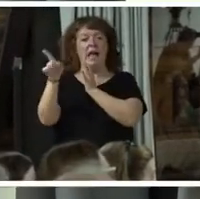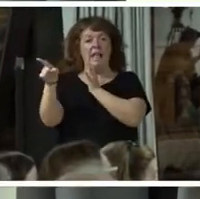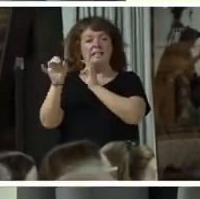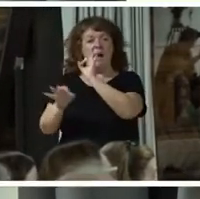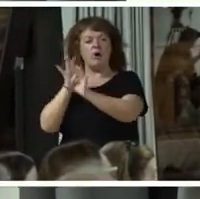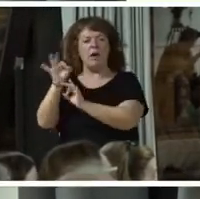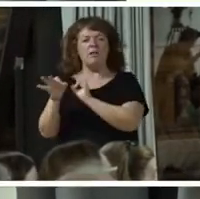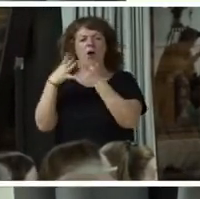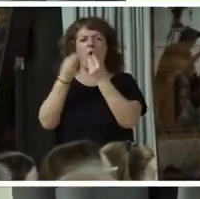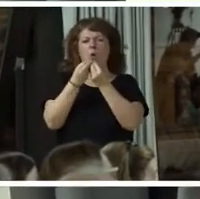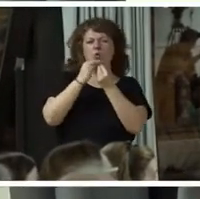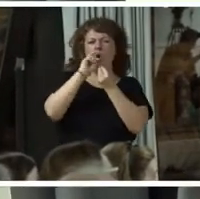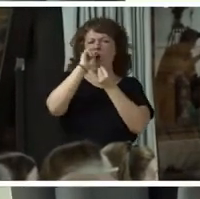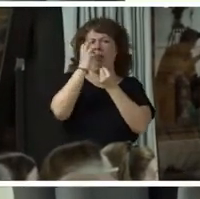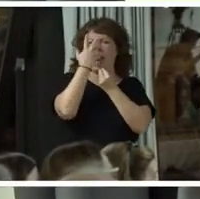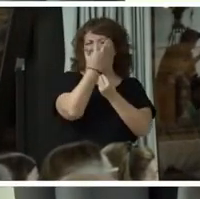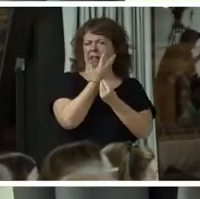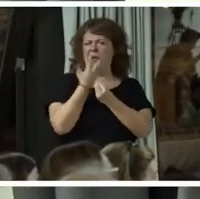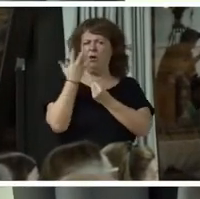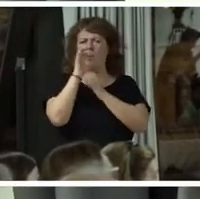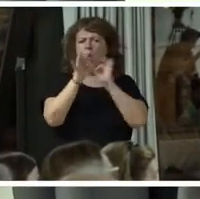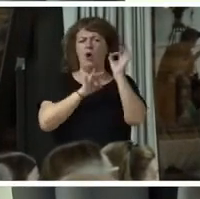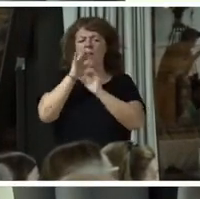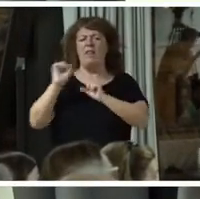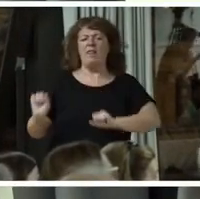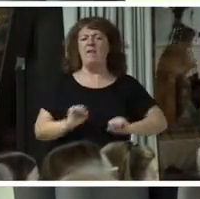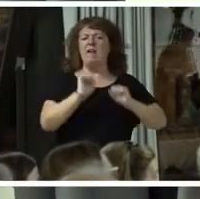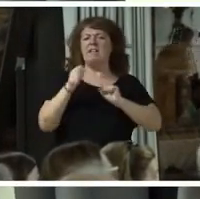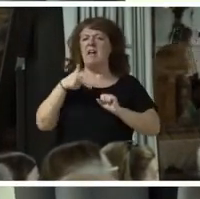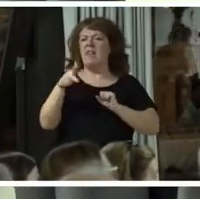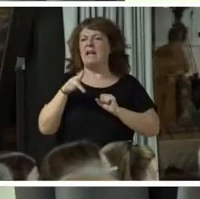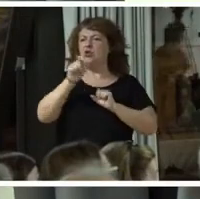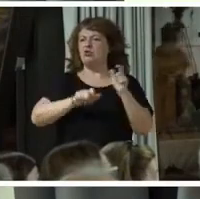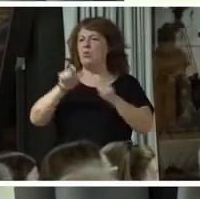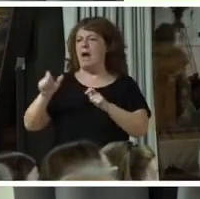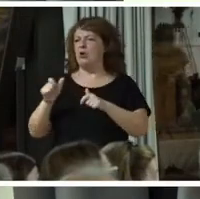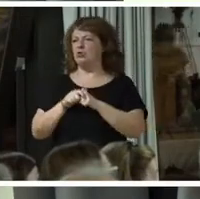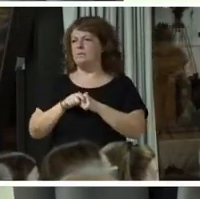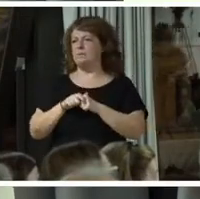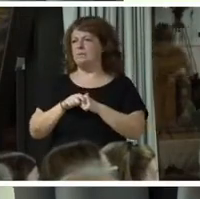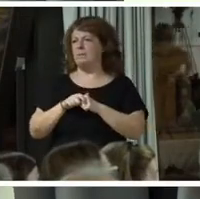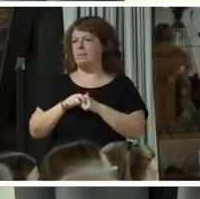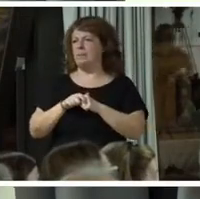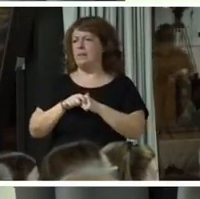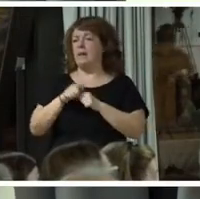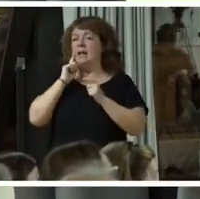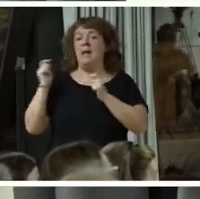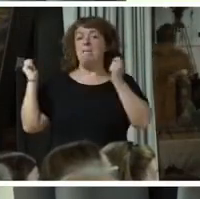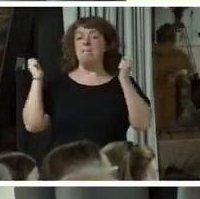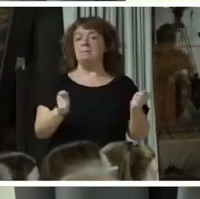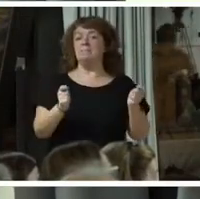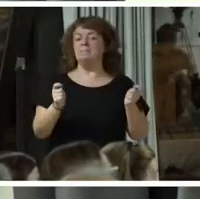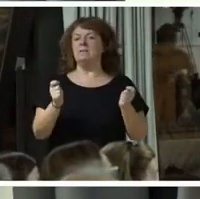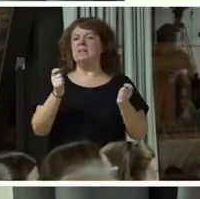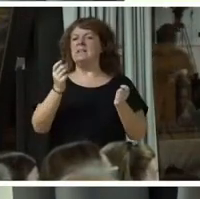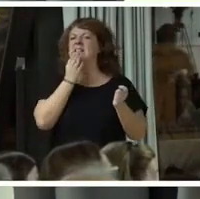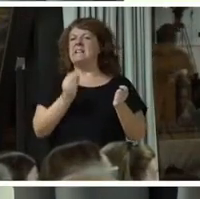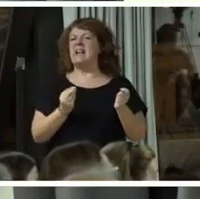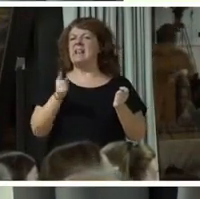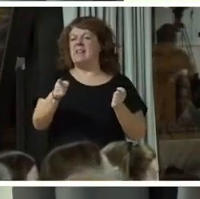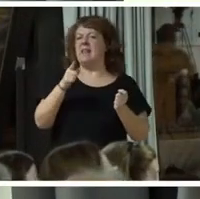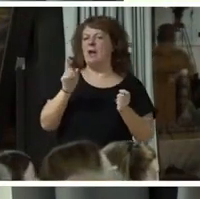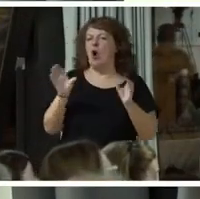organización junto con otras cinco organizaciones de defensa de los dere derechos humanos fueron designadas por Israel como